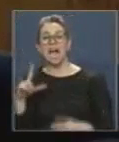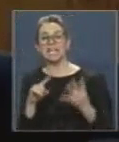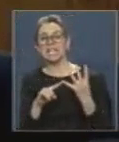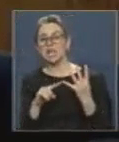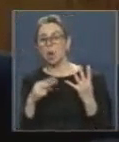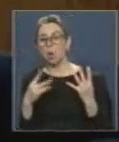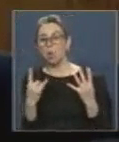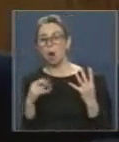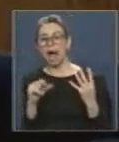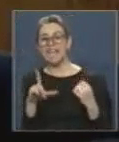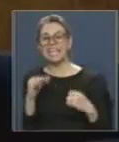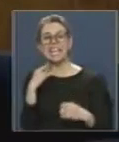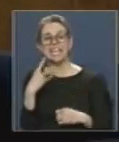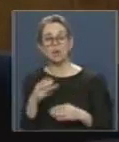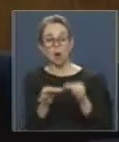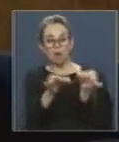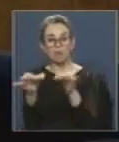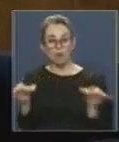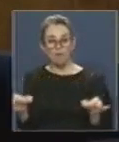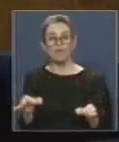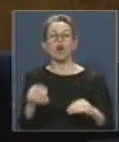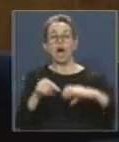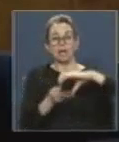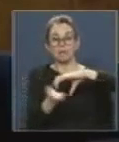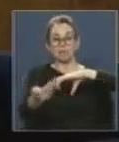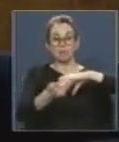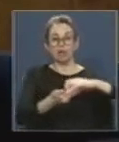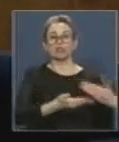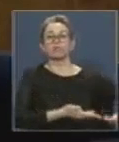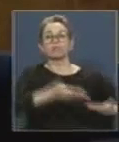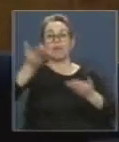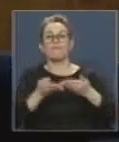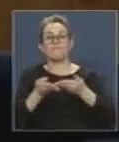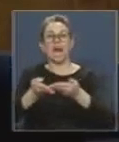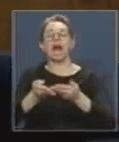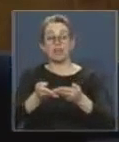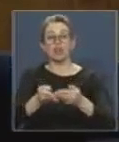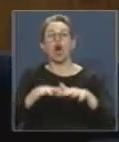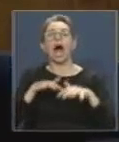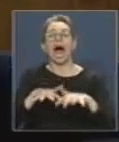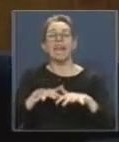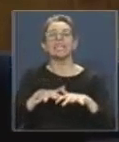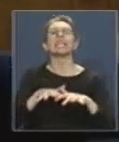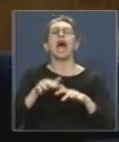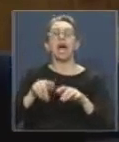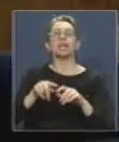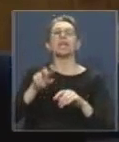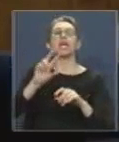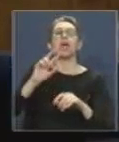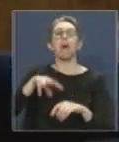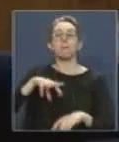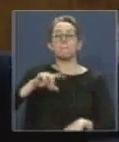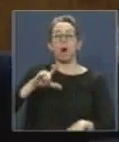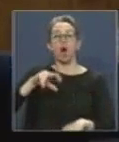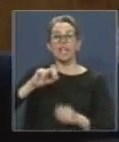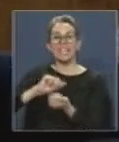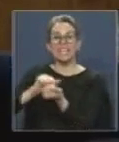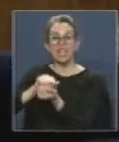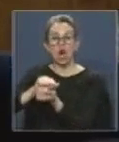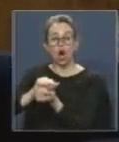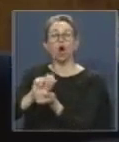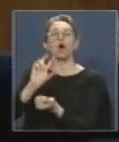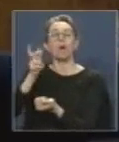luego se convierte en el puerto de harina al instalarse numerosos molinos entre ellos california cogen caracol y bellavista